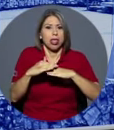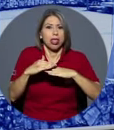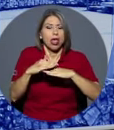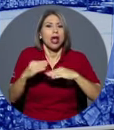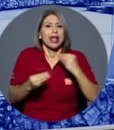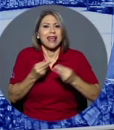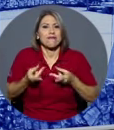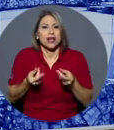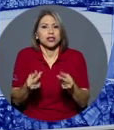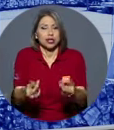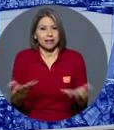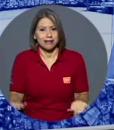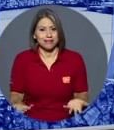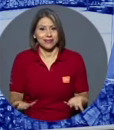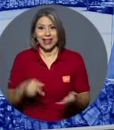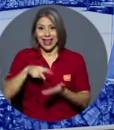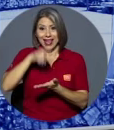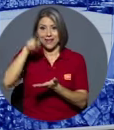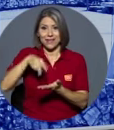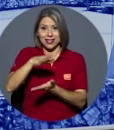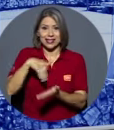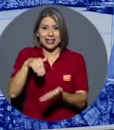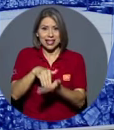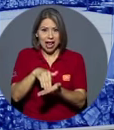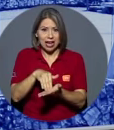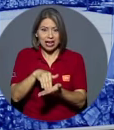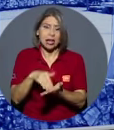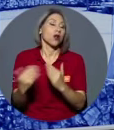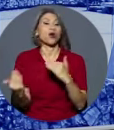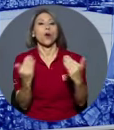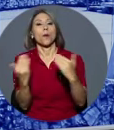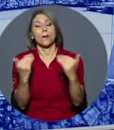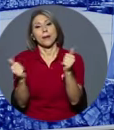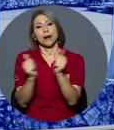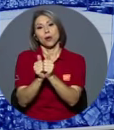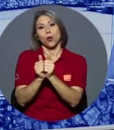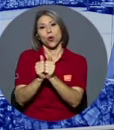dificultad más grande para estas fallas en el Valle Central, en comparación,